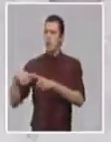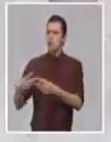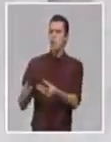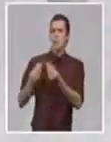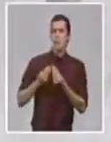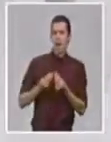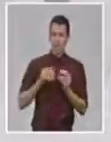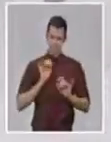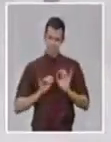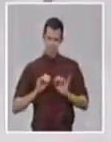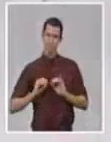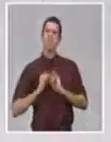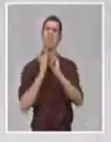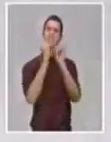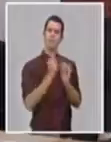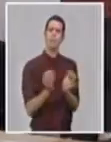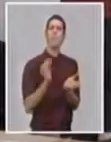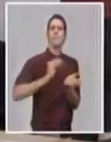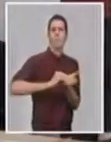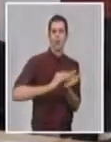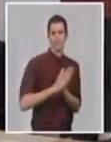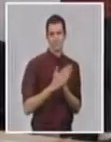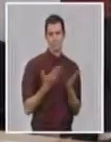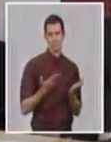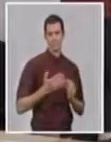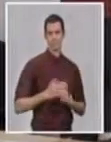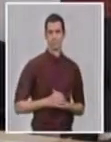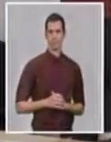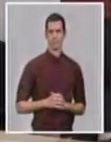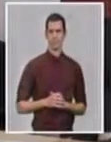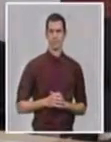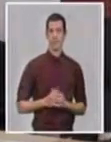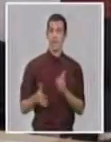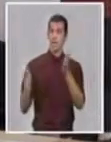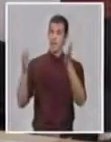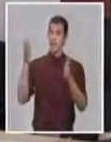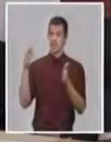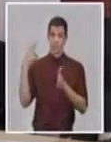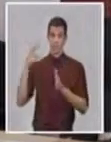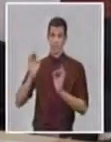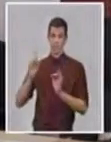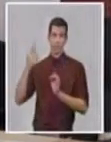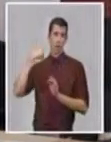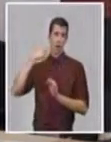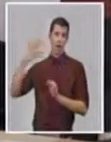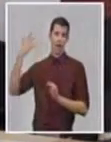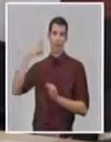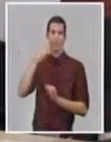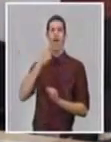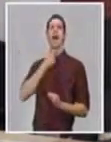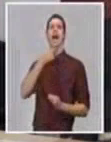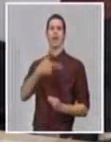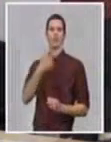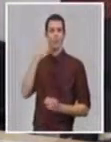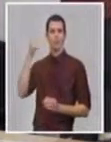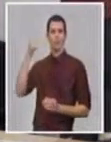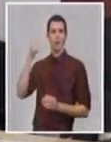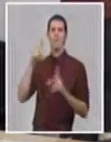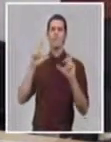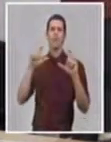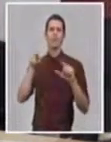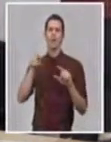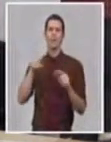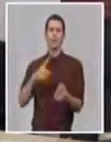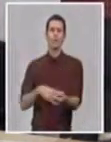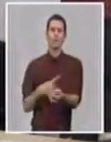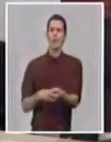una cosa en la etapa aquella muy interesante, que es que Fidel, mira, está esa foto, esa era una foto cotidiana, eso